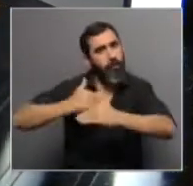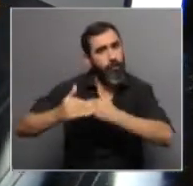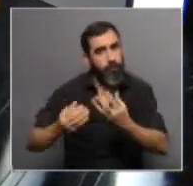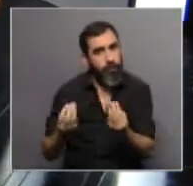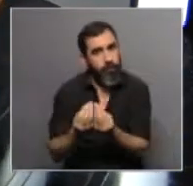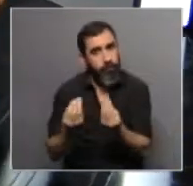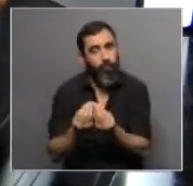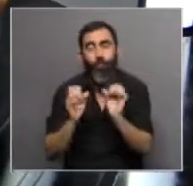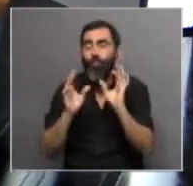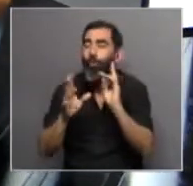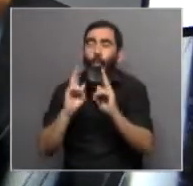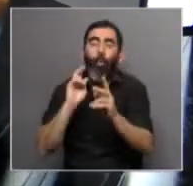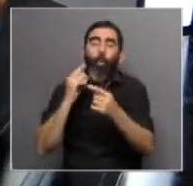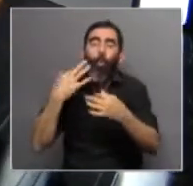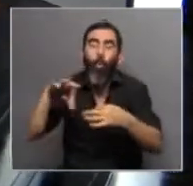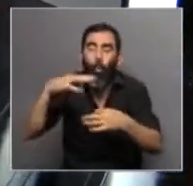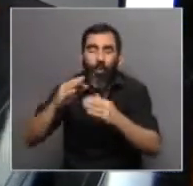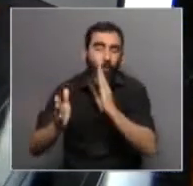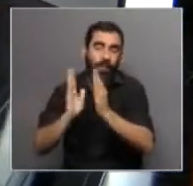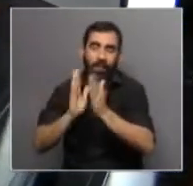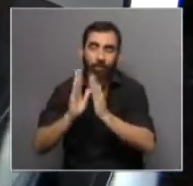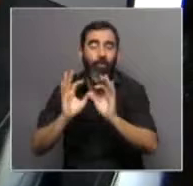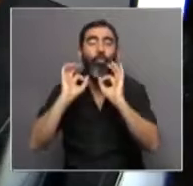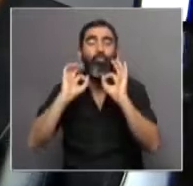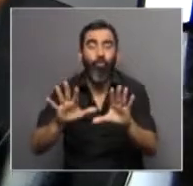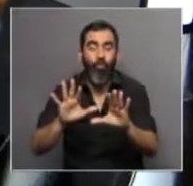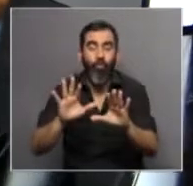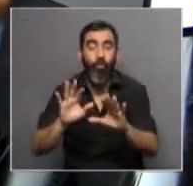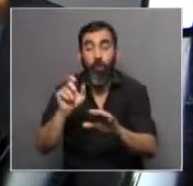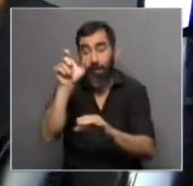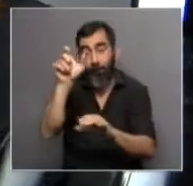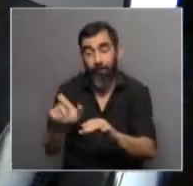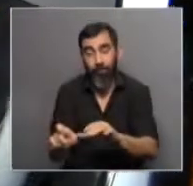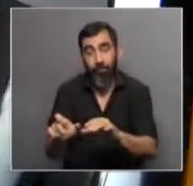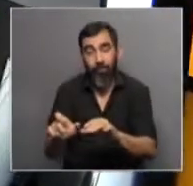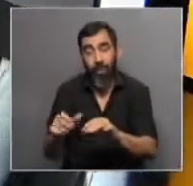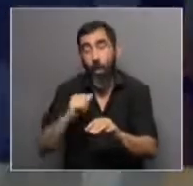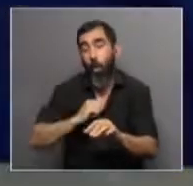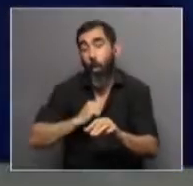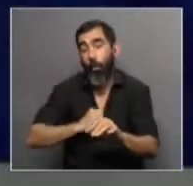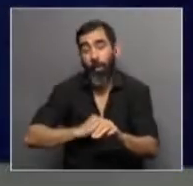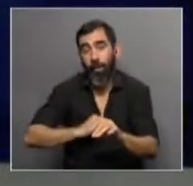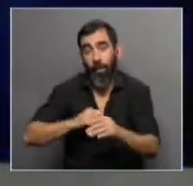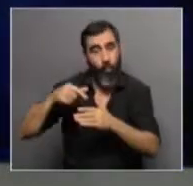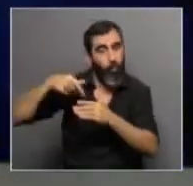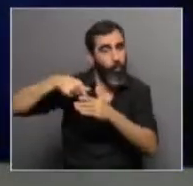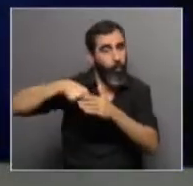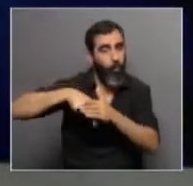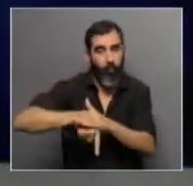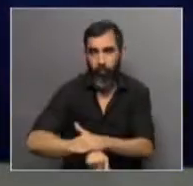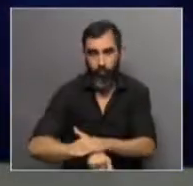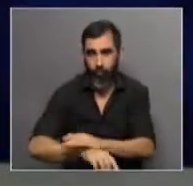el único tratamiento que había allí era someter a la paciente a una cirugía radical